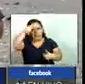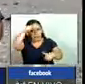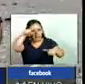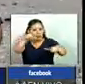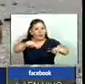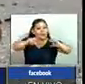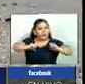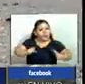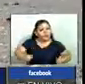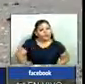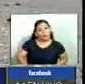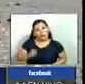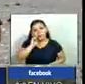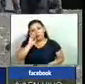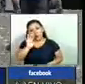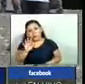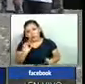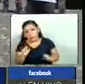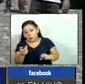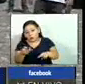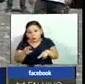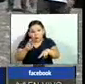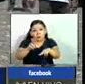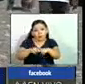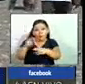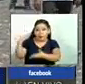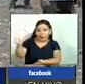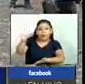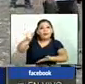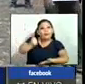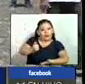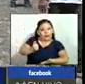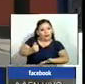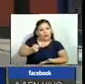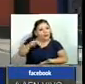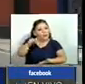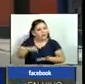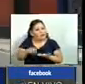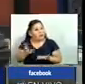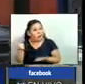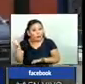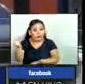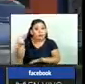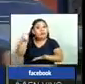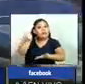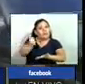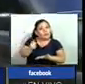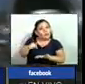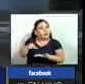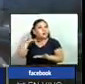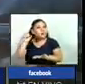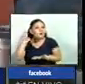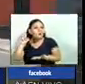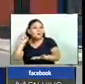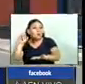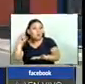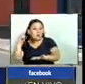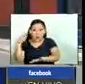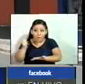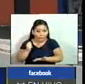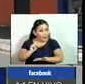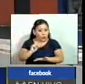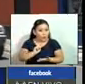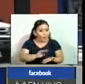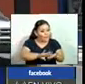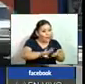gobierno según han dicho para un incremento al subsidio es decir esta compensación que se entrega para que no se incremente el costo del